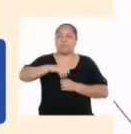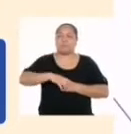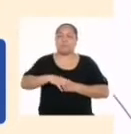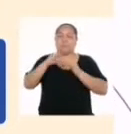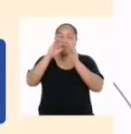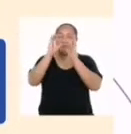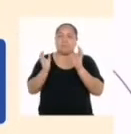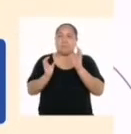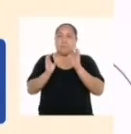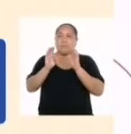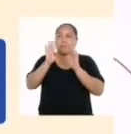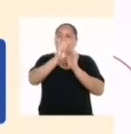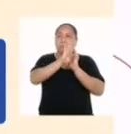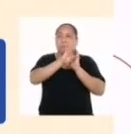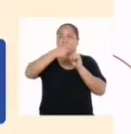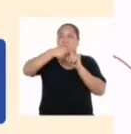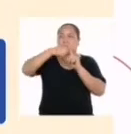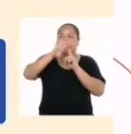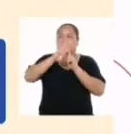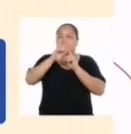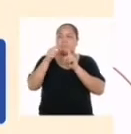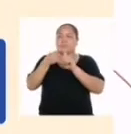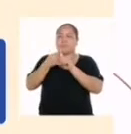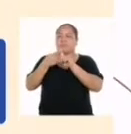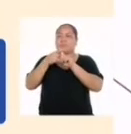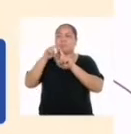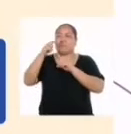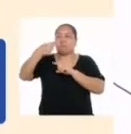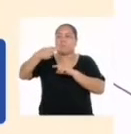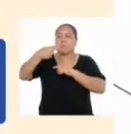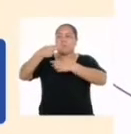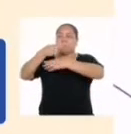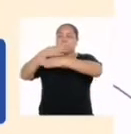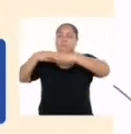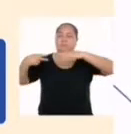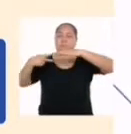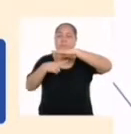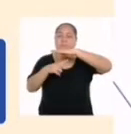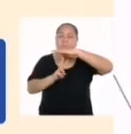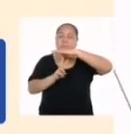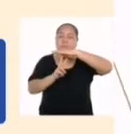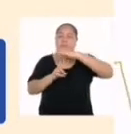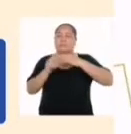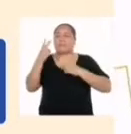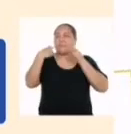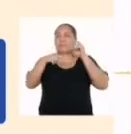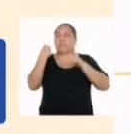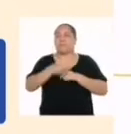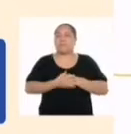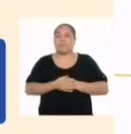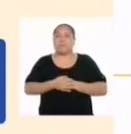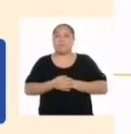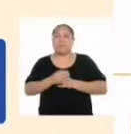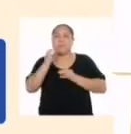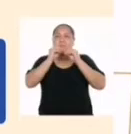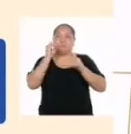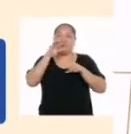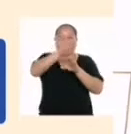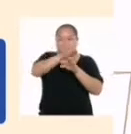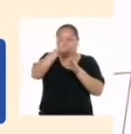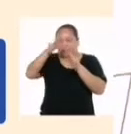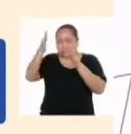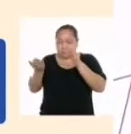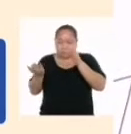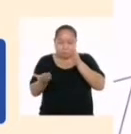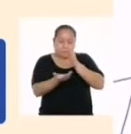la semisuma de las bases multiplicado por la altura. Si simulamos colocar tantas placas de trapecios